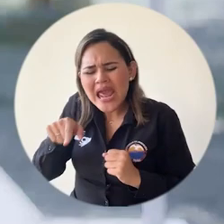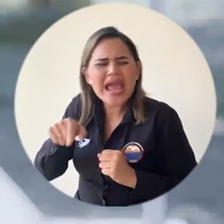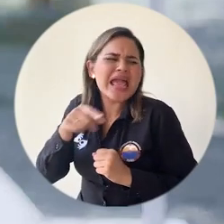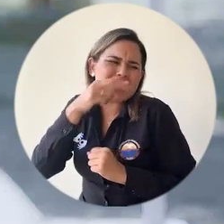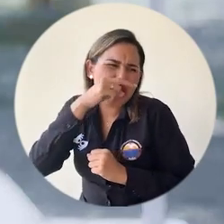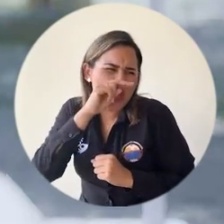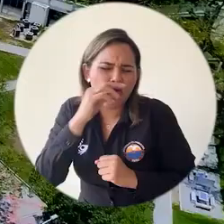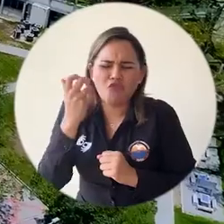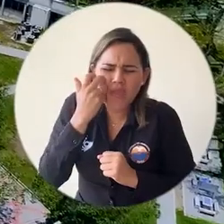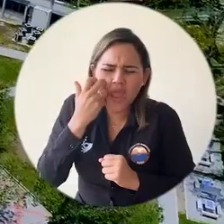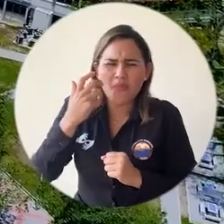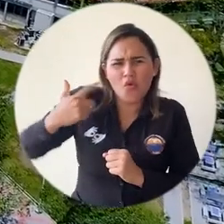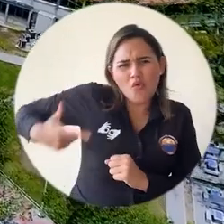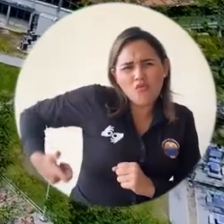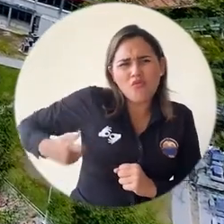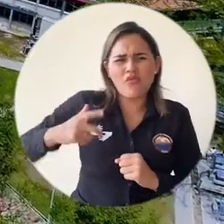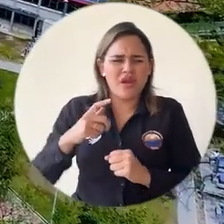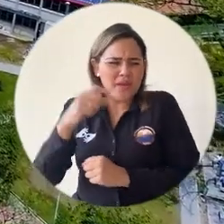y colócame una inyección, ayúdenme con este suero.